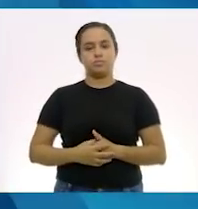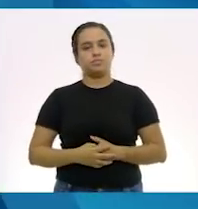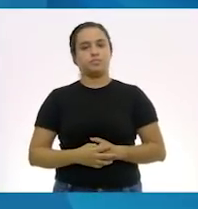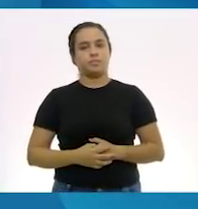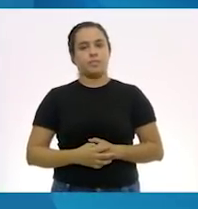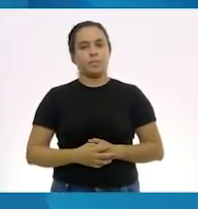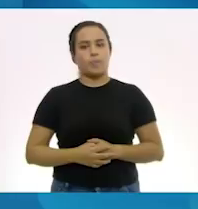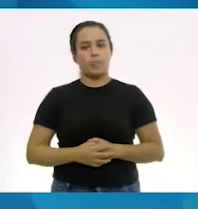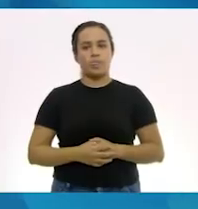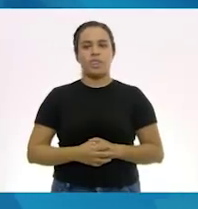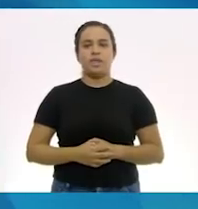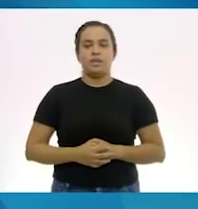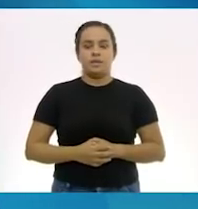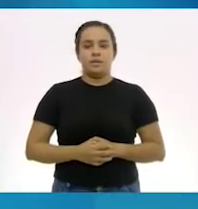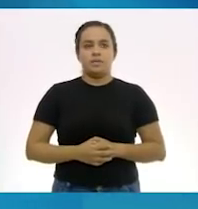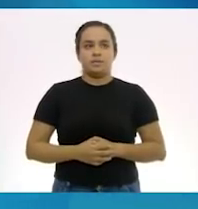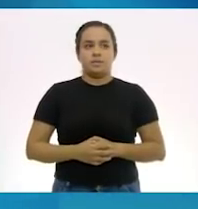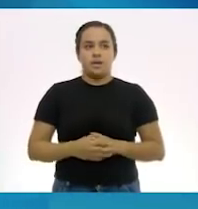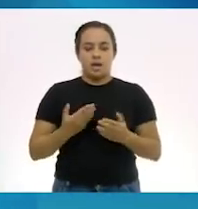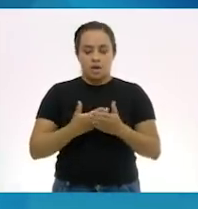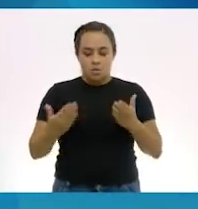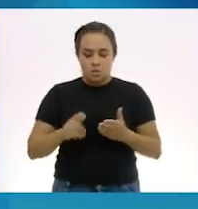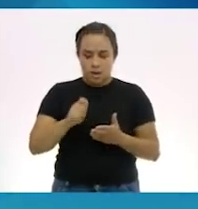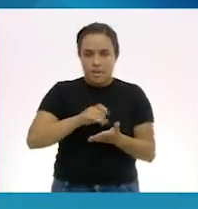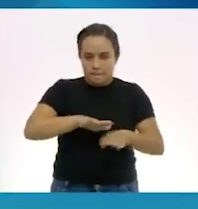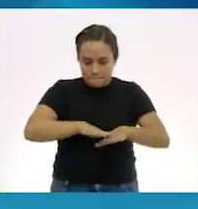Nivel medio, bajamos